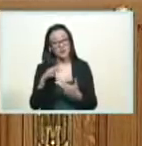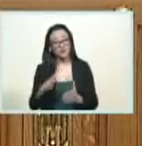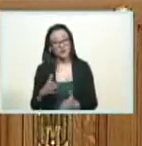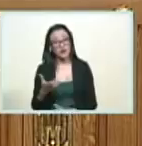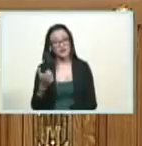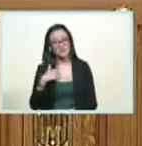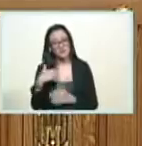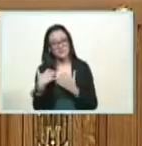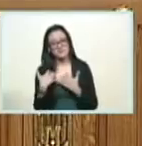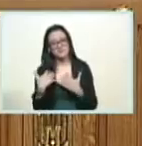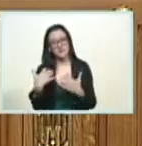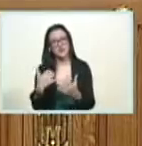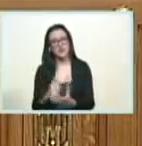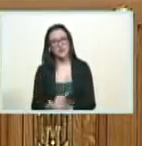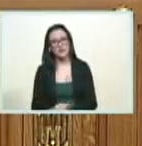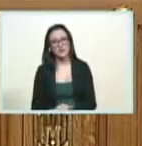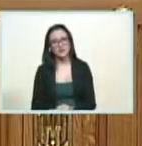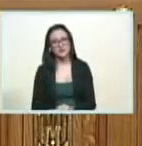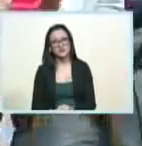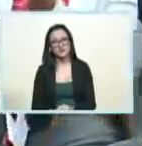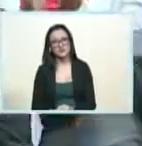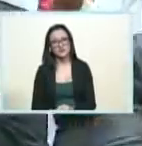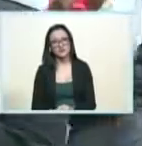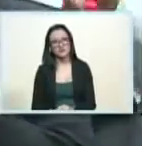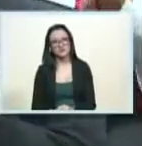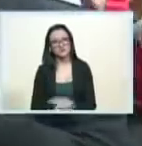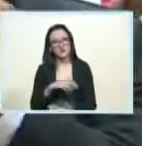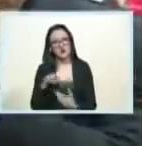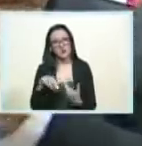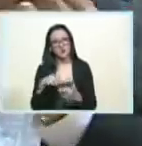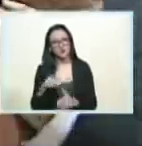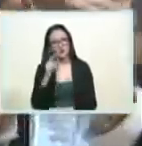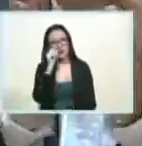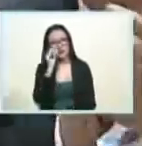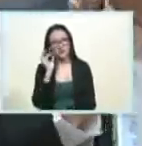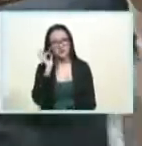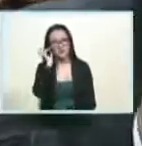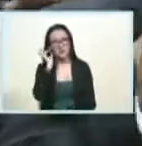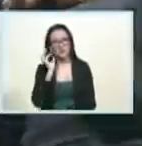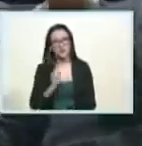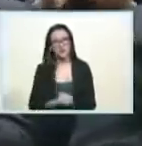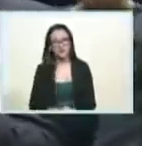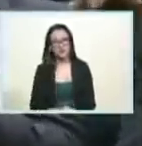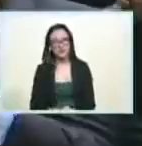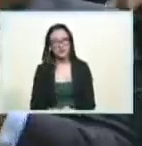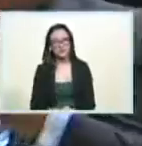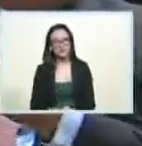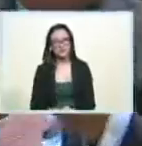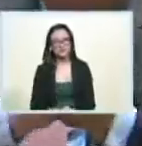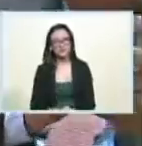somos millones. Millones, revolucionarios y revolucionarias.